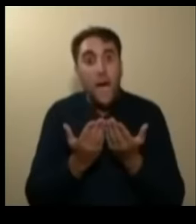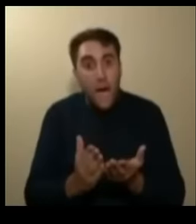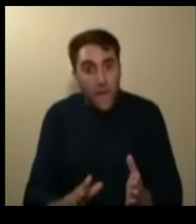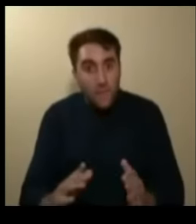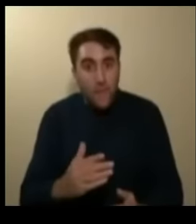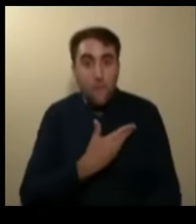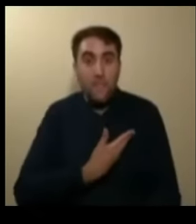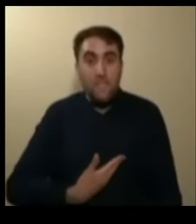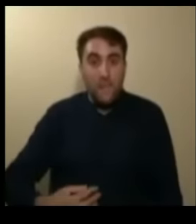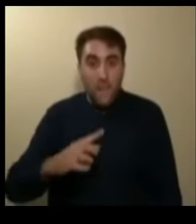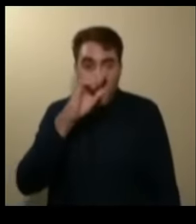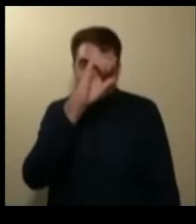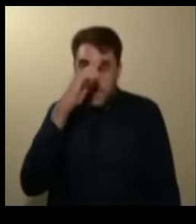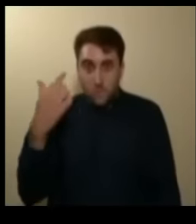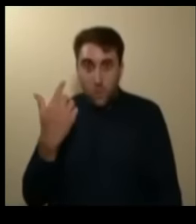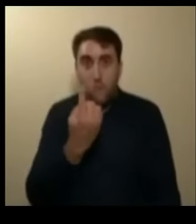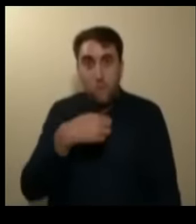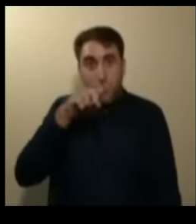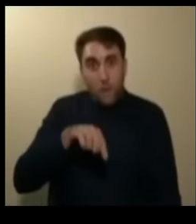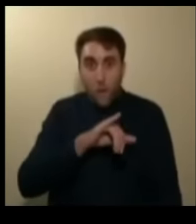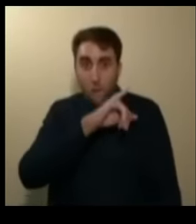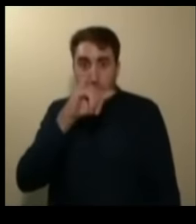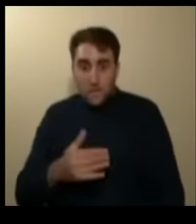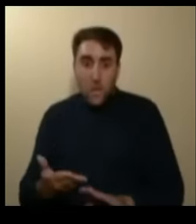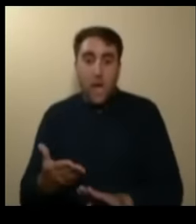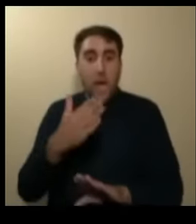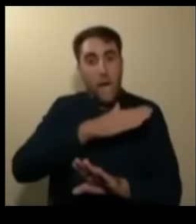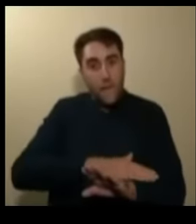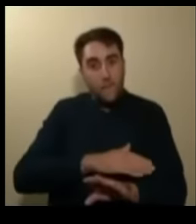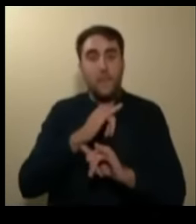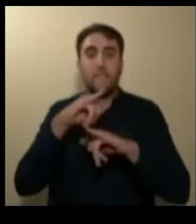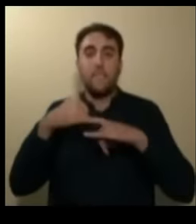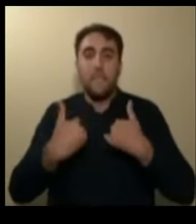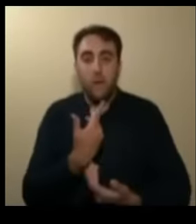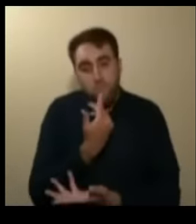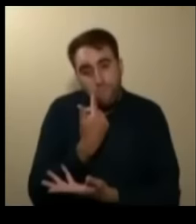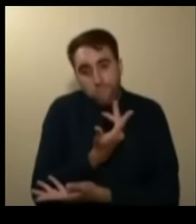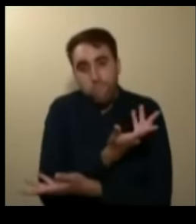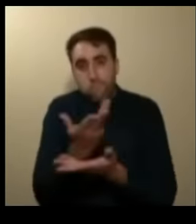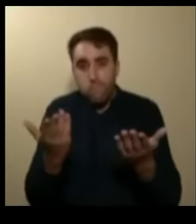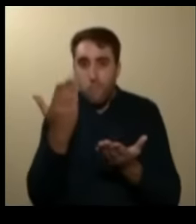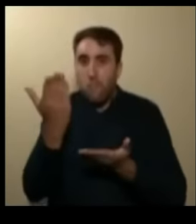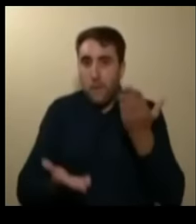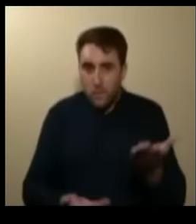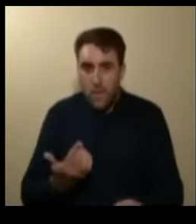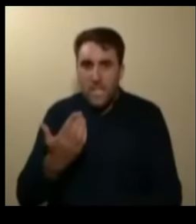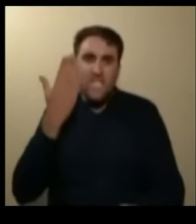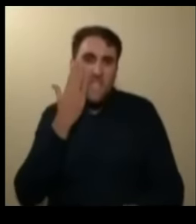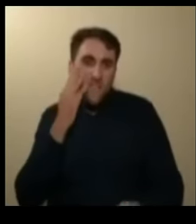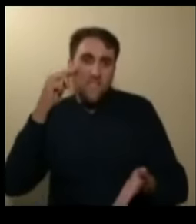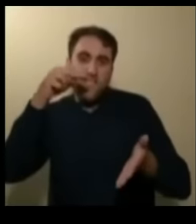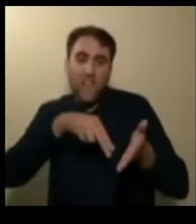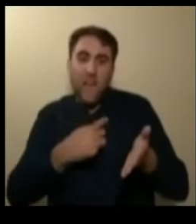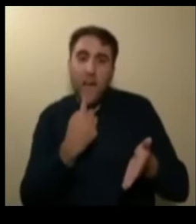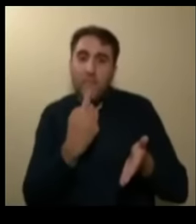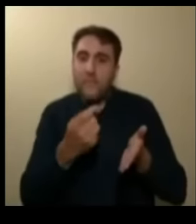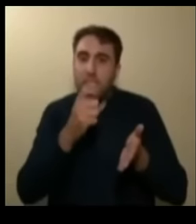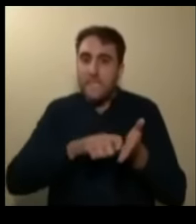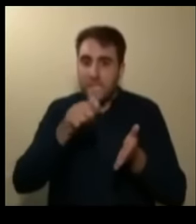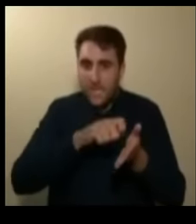Lacalle Pou fuera presidente a partir del 1 de marzo del 2020. Y ahí estaba